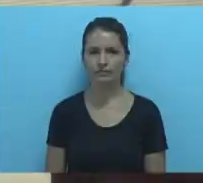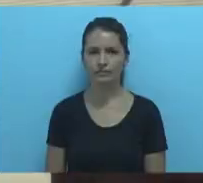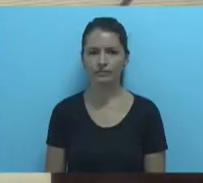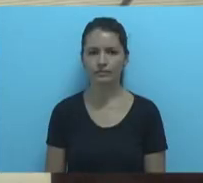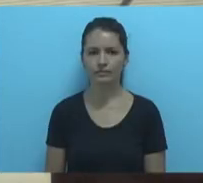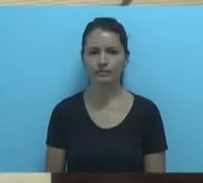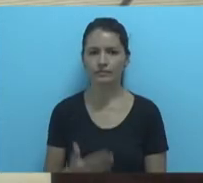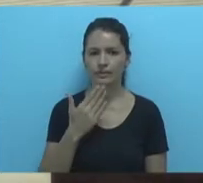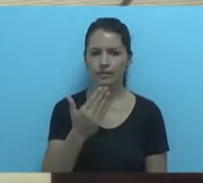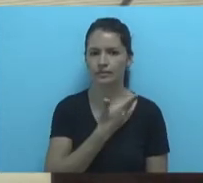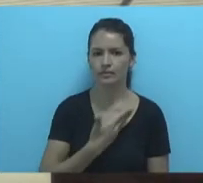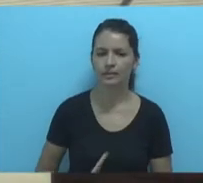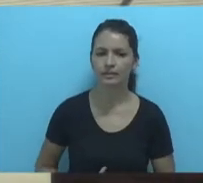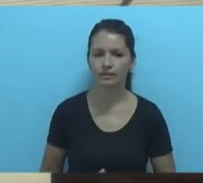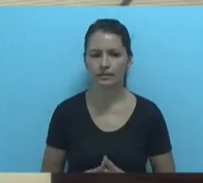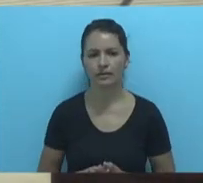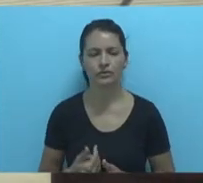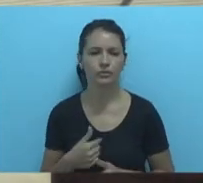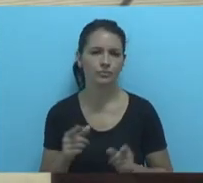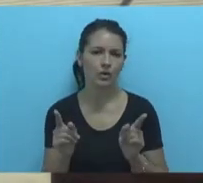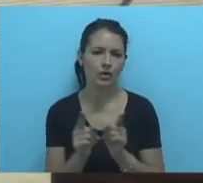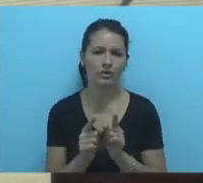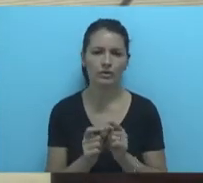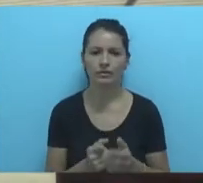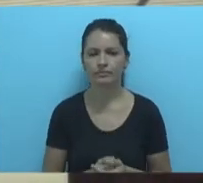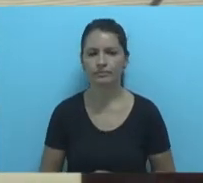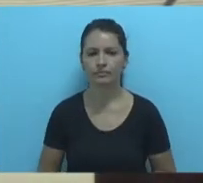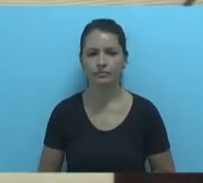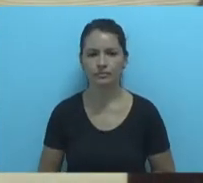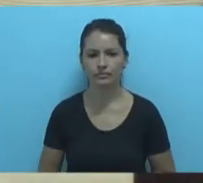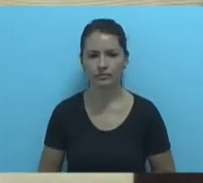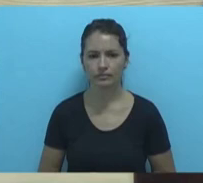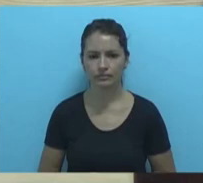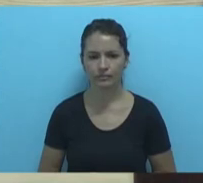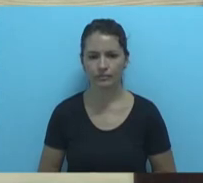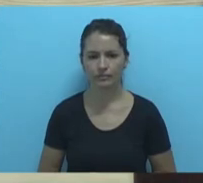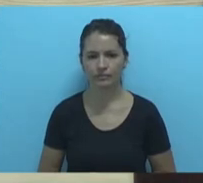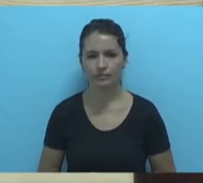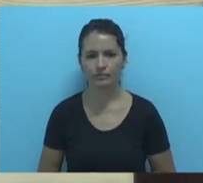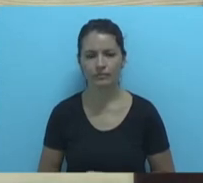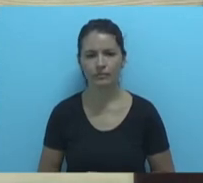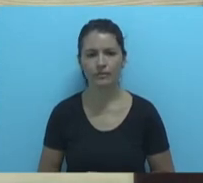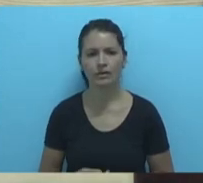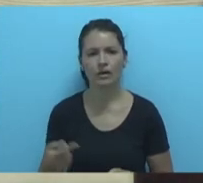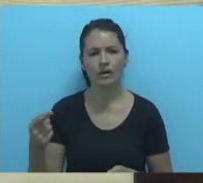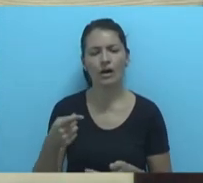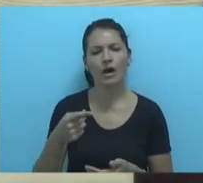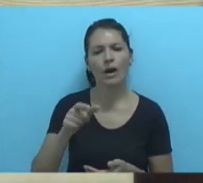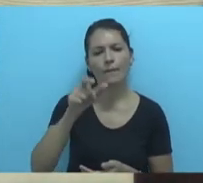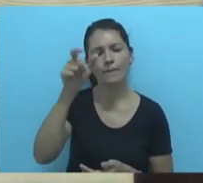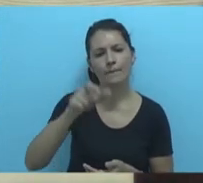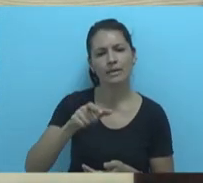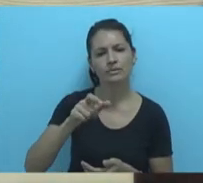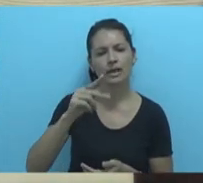Gracias, señor presidente. Para referirme brevemente al fallo que nos enterábamos hace unos días, en donde se anulaba la condena al asesino de Kiara